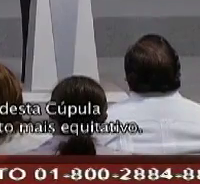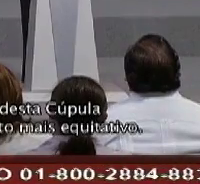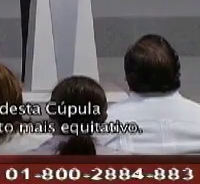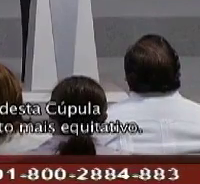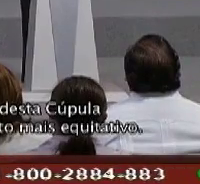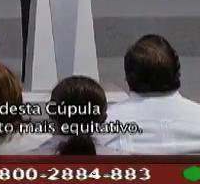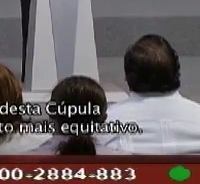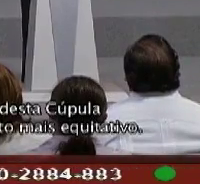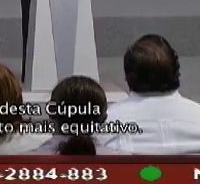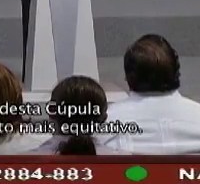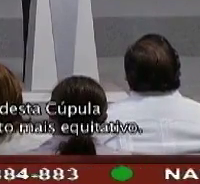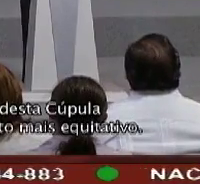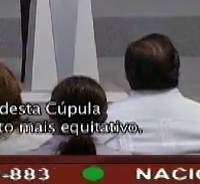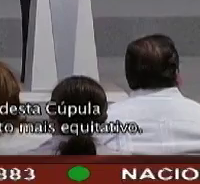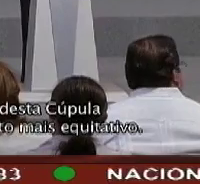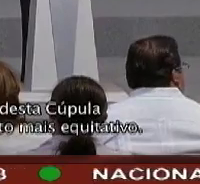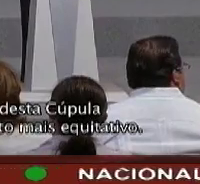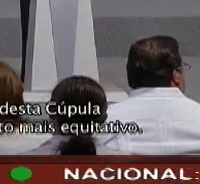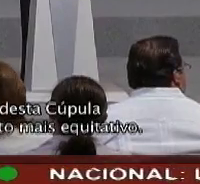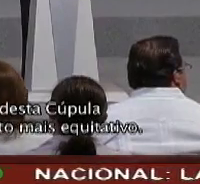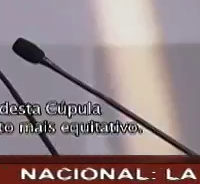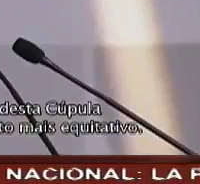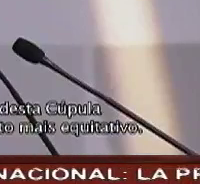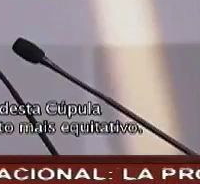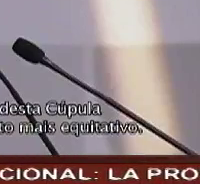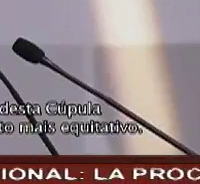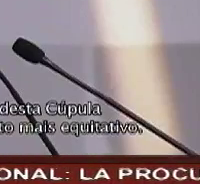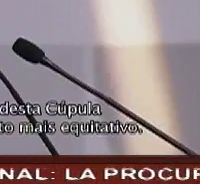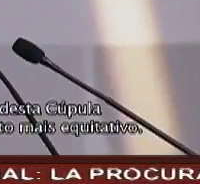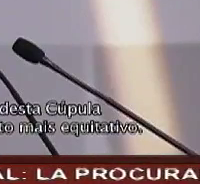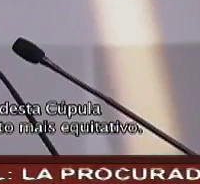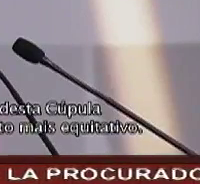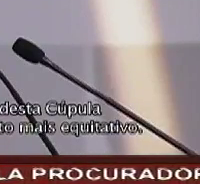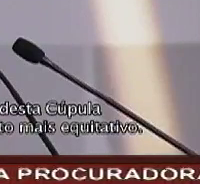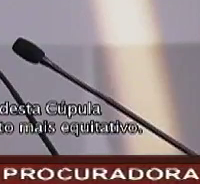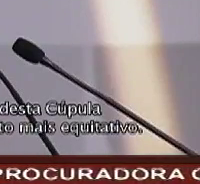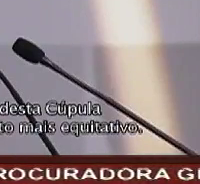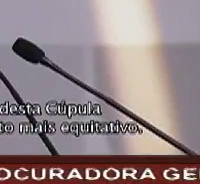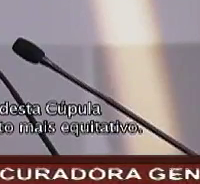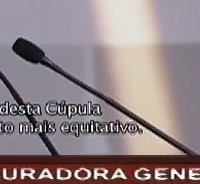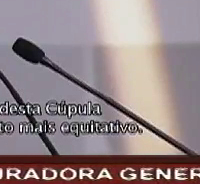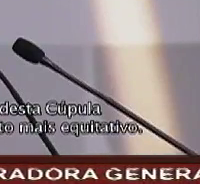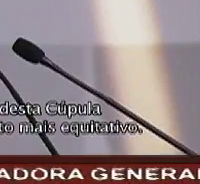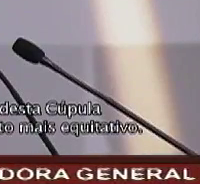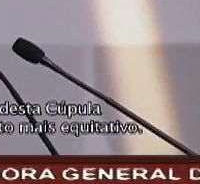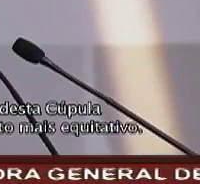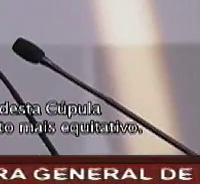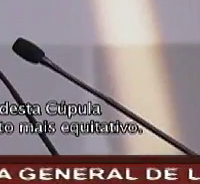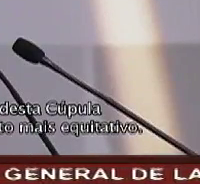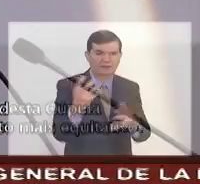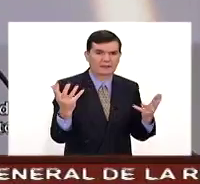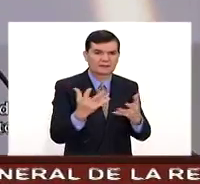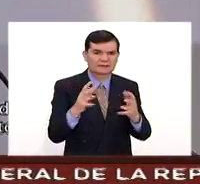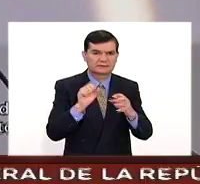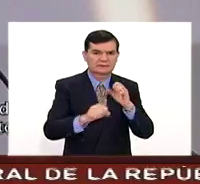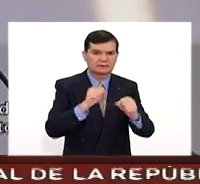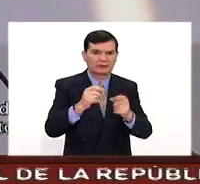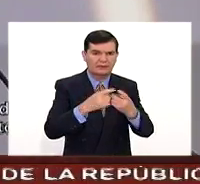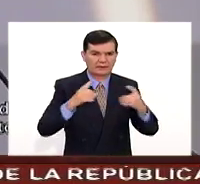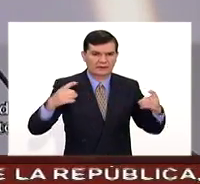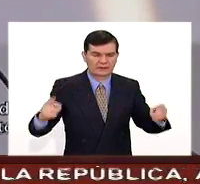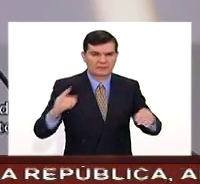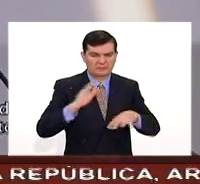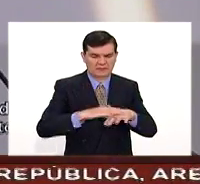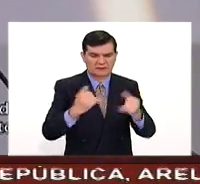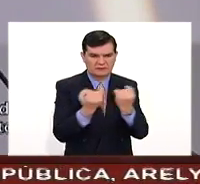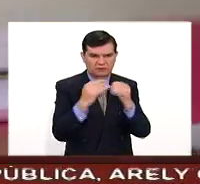Estamos convencidos que los resultados de esta cumbre son la respuesta precisamente para lograr un desarrollo